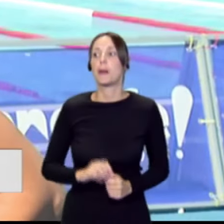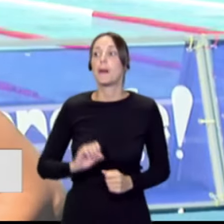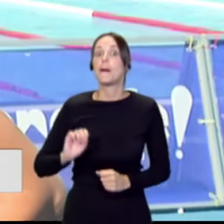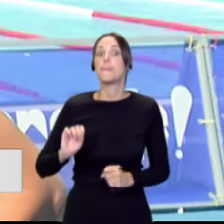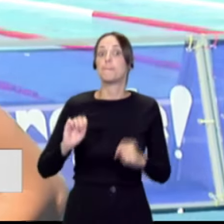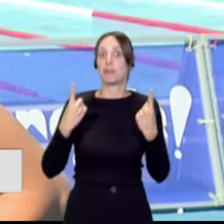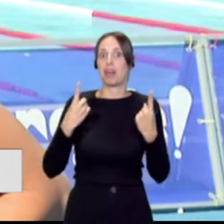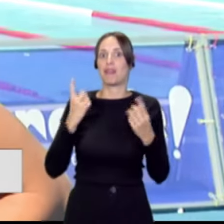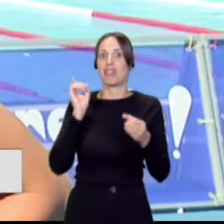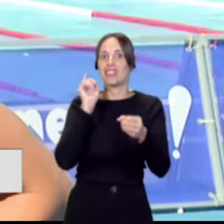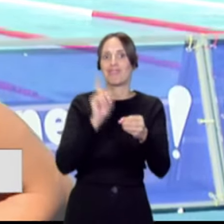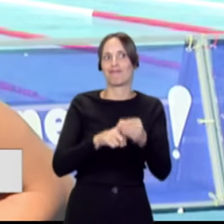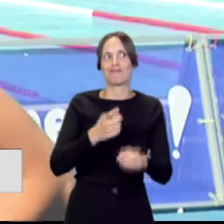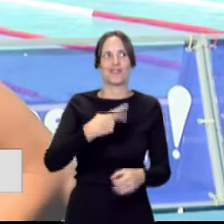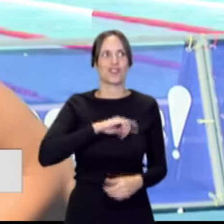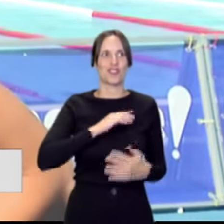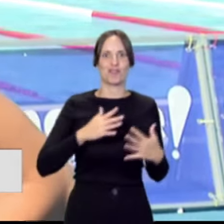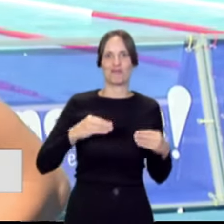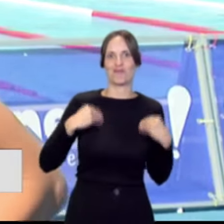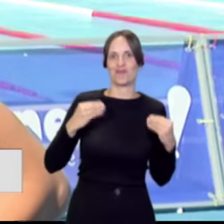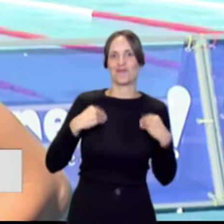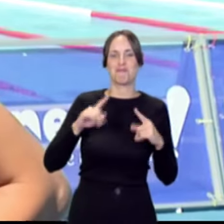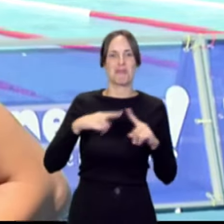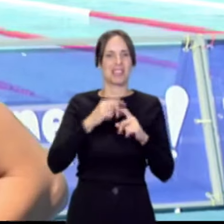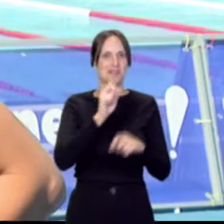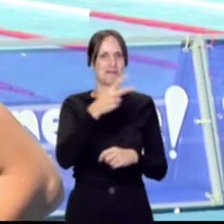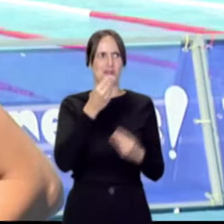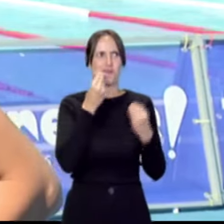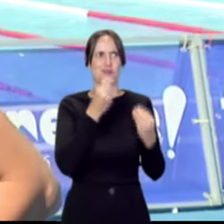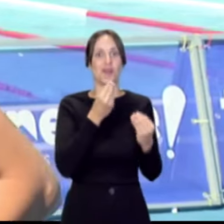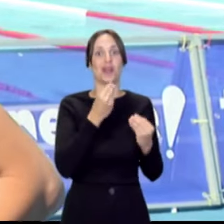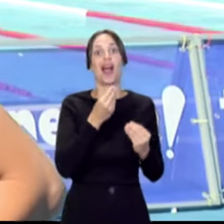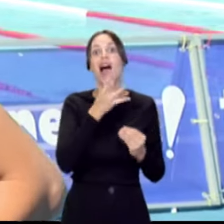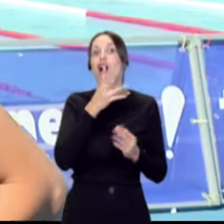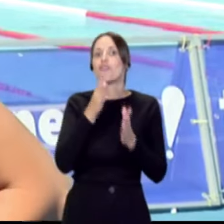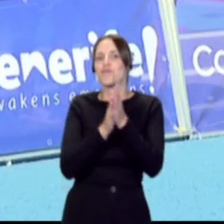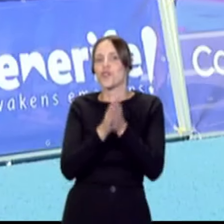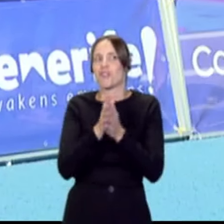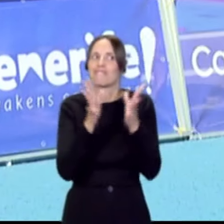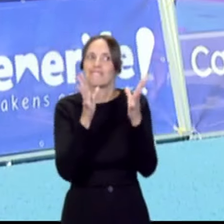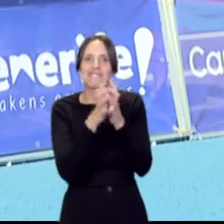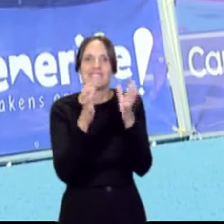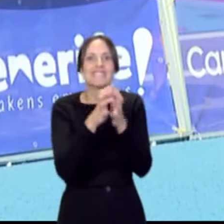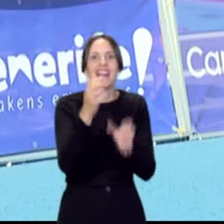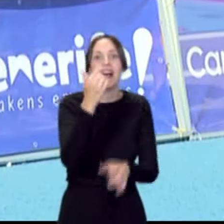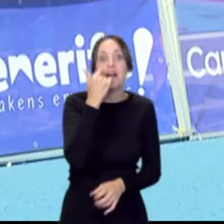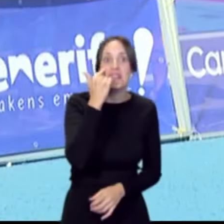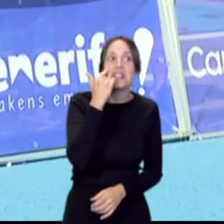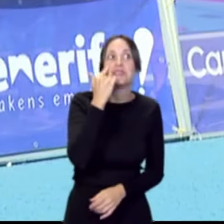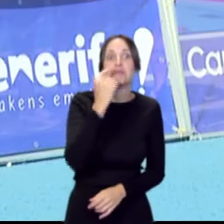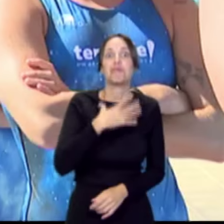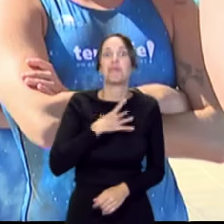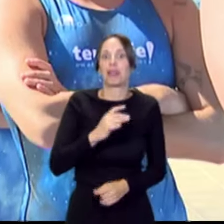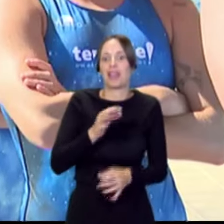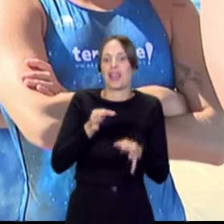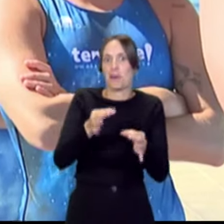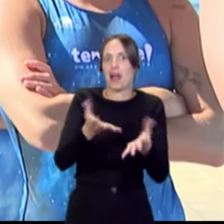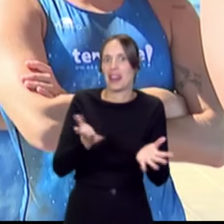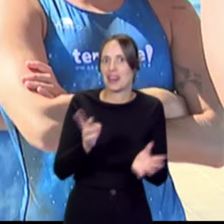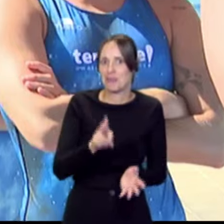un disfrute para todas y unos buenos resultados, entonces vamos con la motivación y con las ganas de poder hacer lo mismo otra vez,